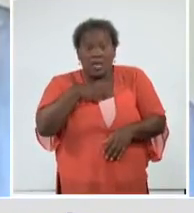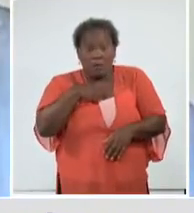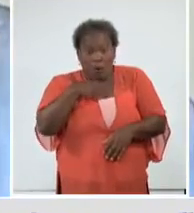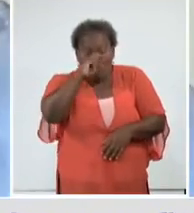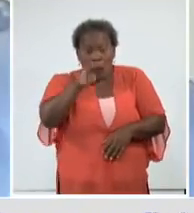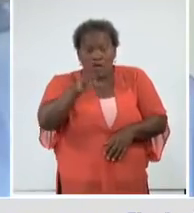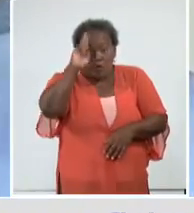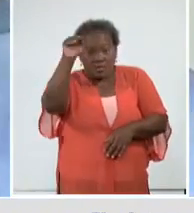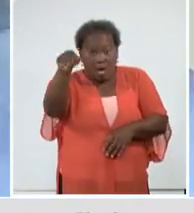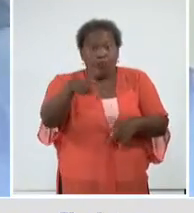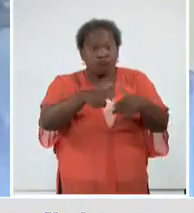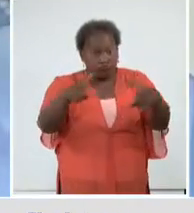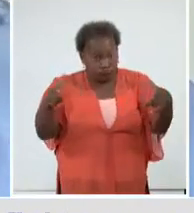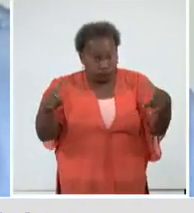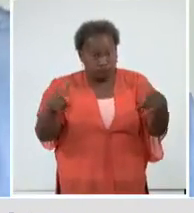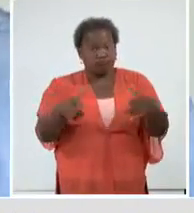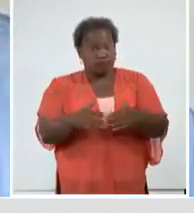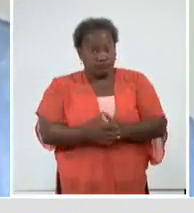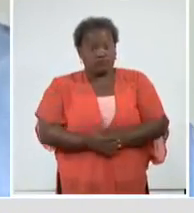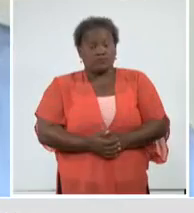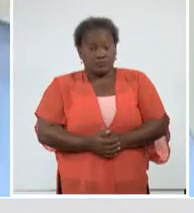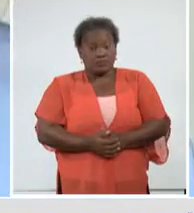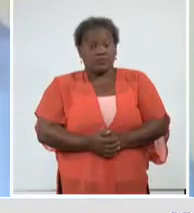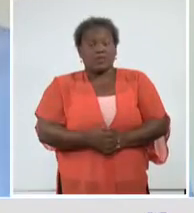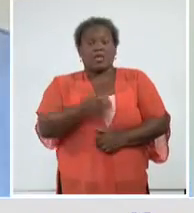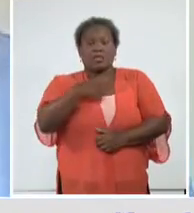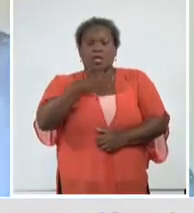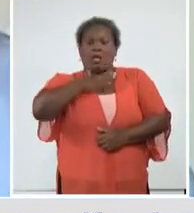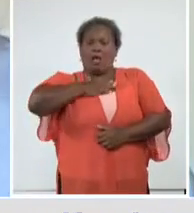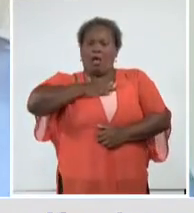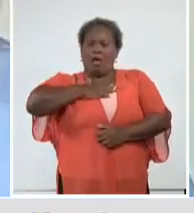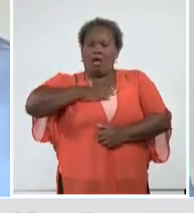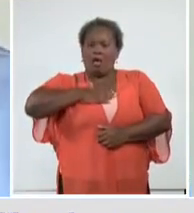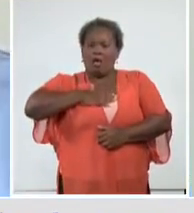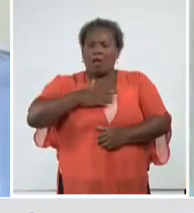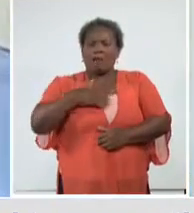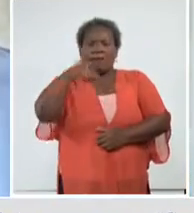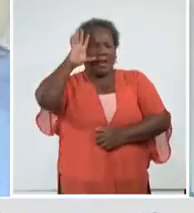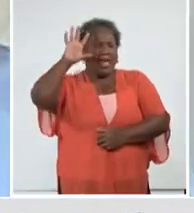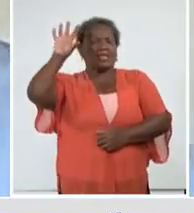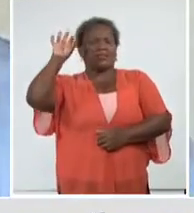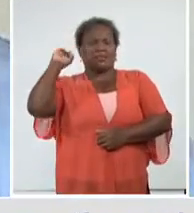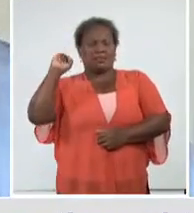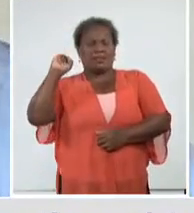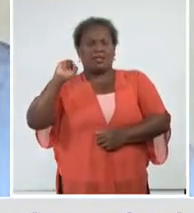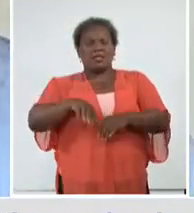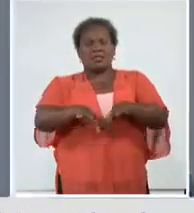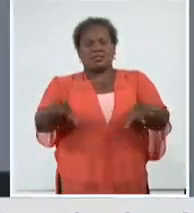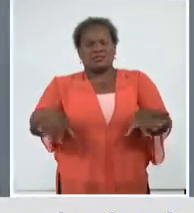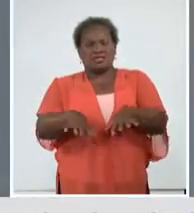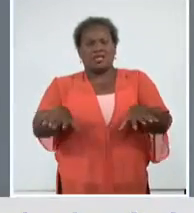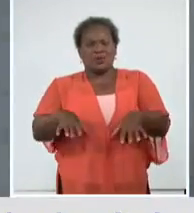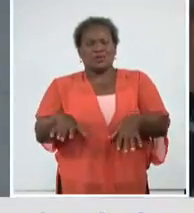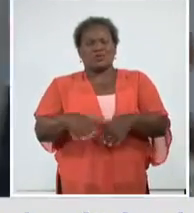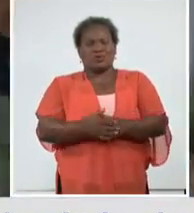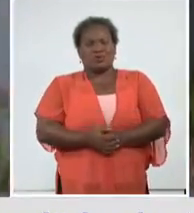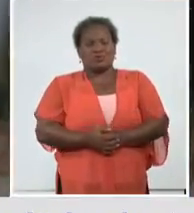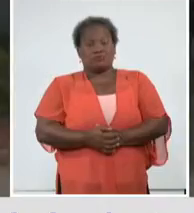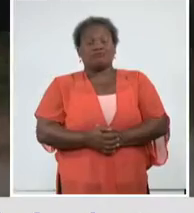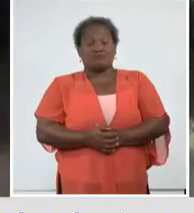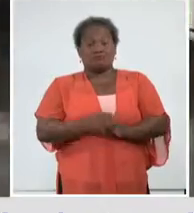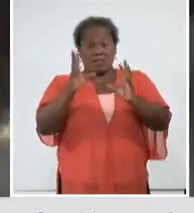este centro. Tener mucha paciencia para poder comprender toda la situación que se nos pueden presentar. Cuando las cifras